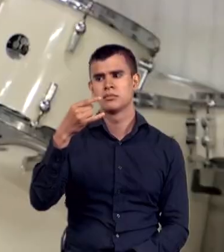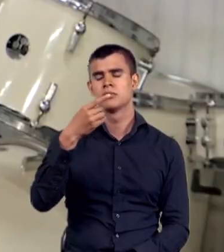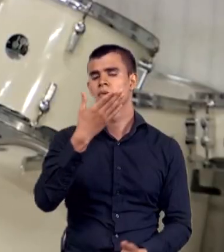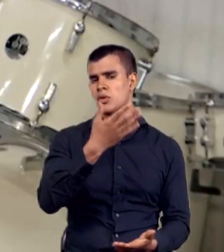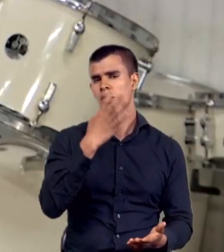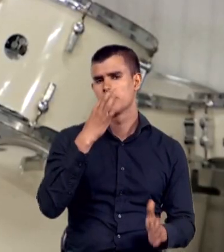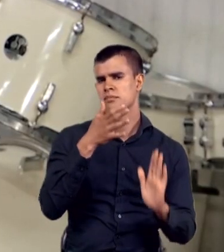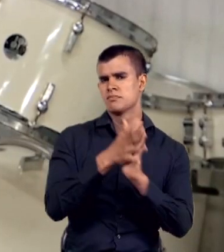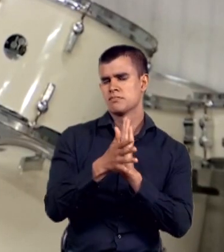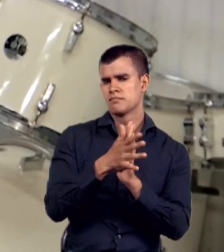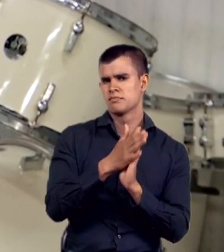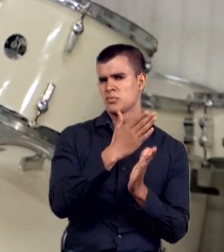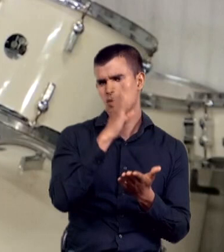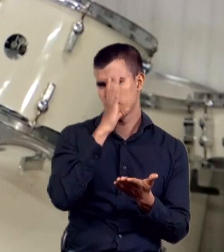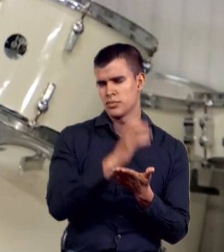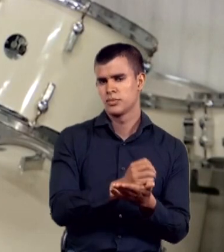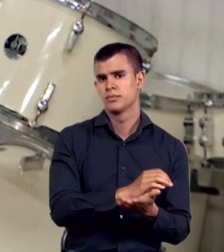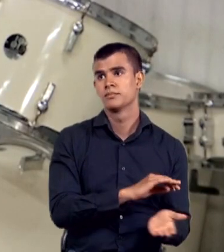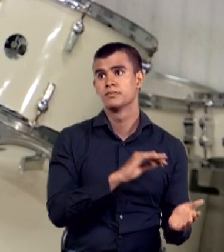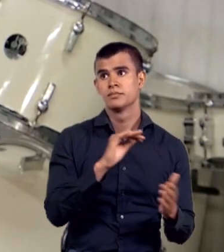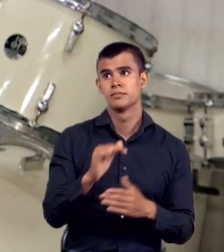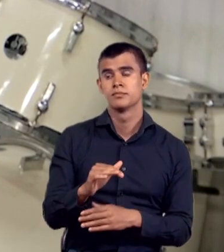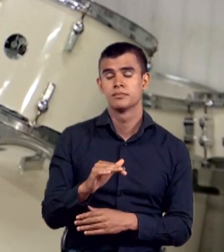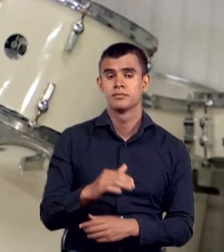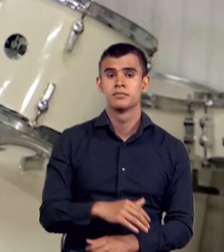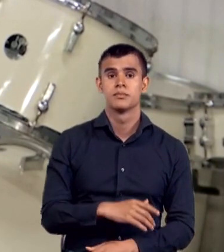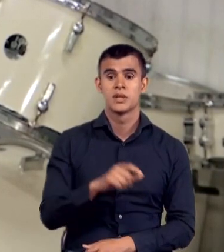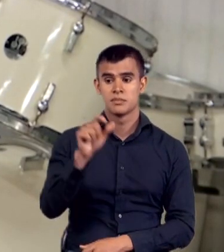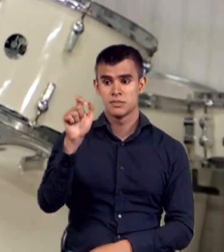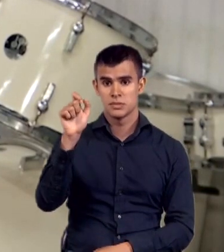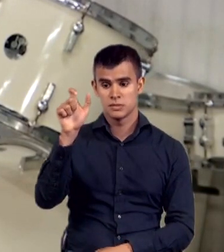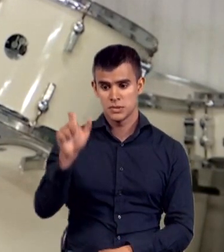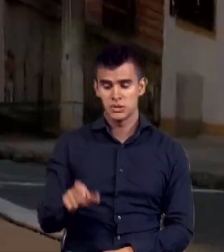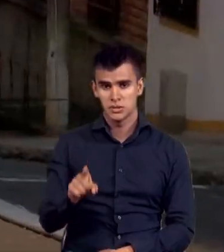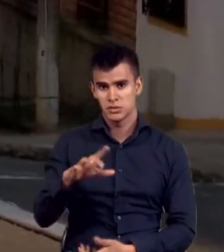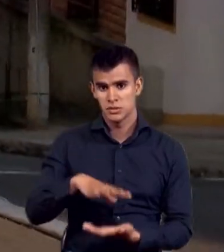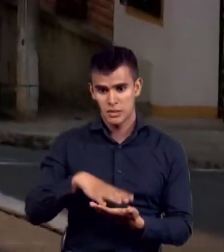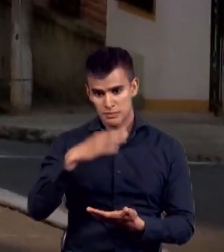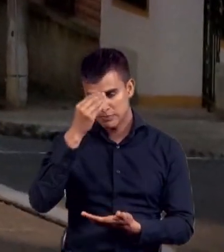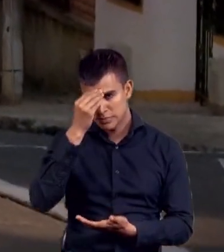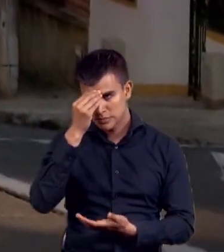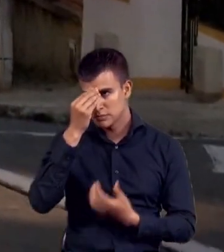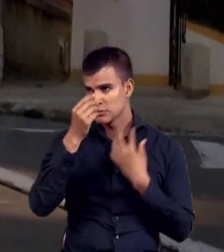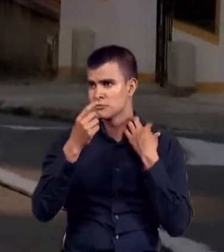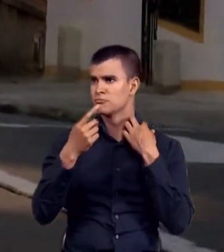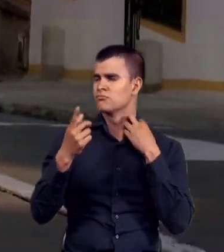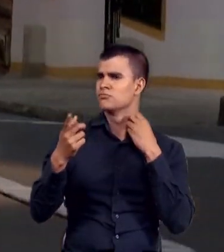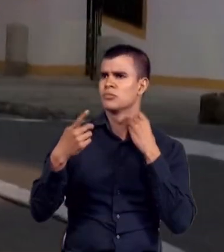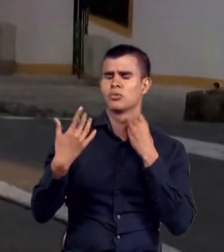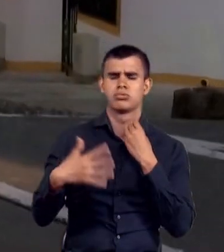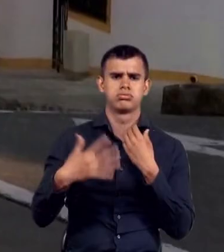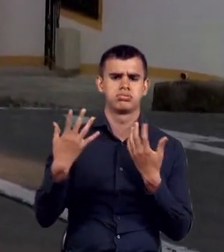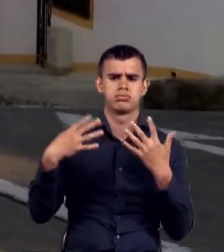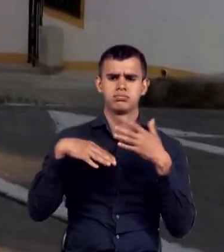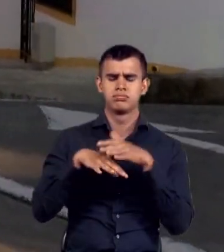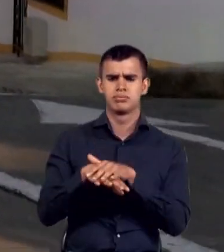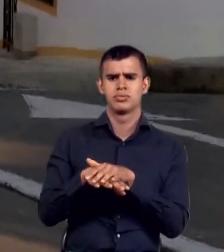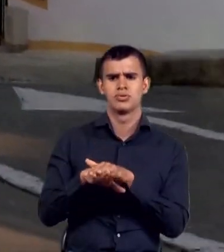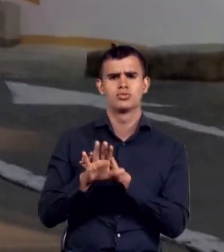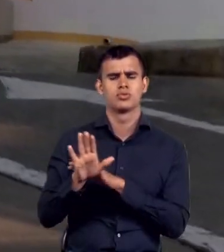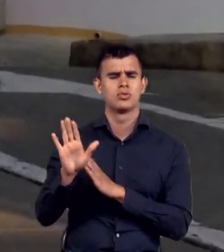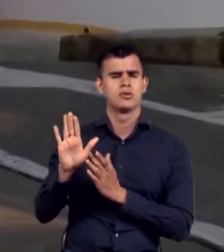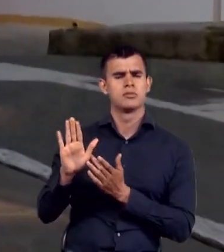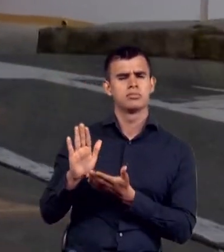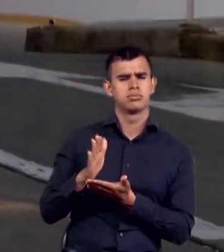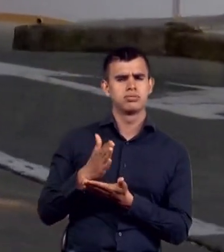ya el término salsa para descifrar esta gran combinación de